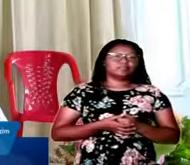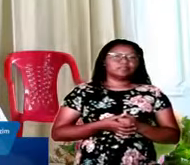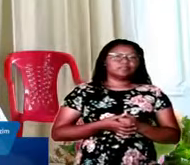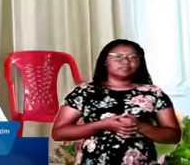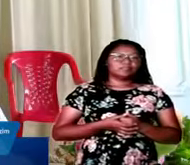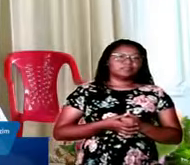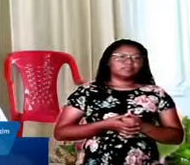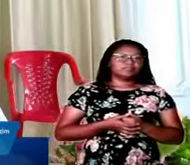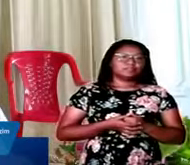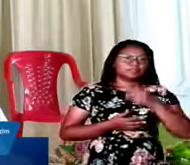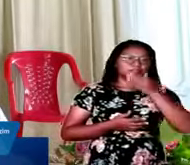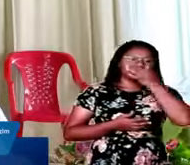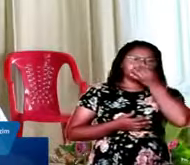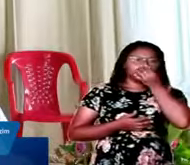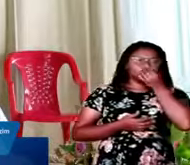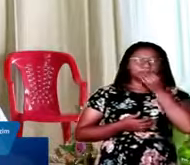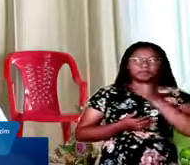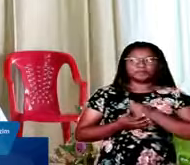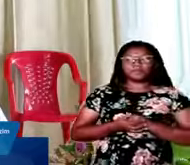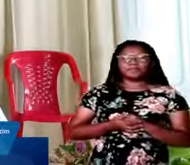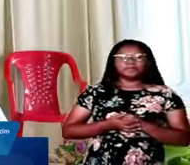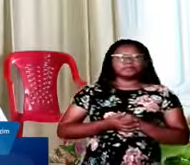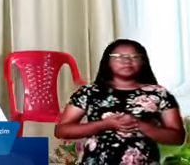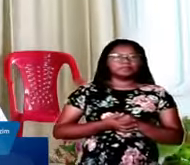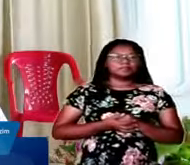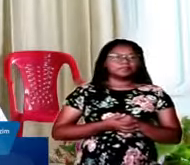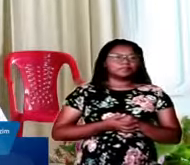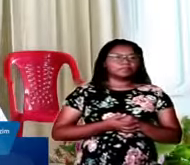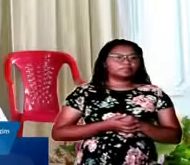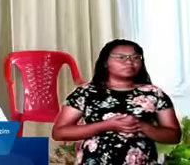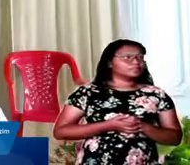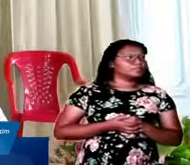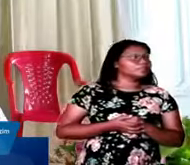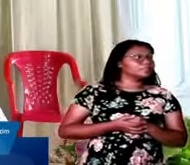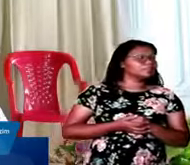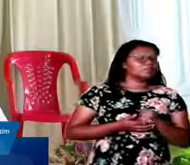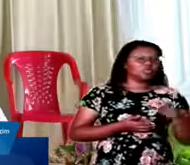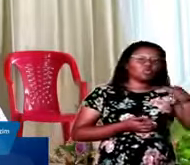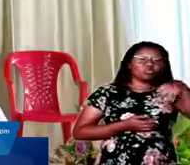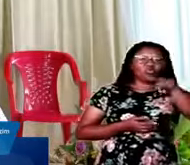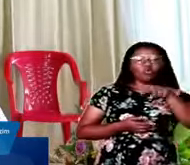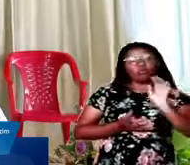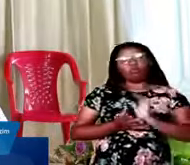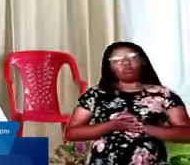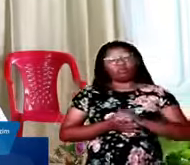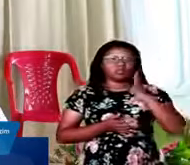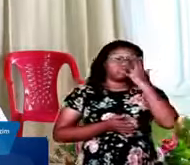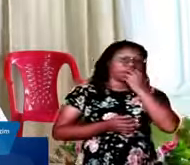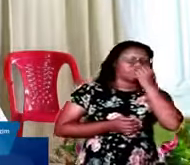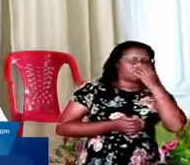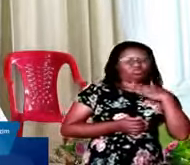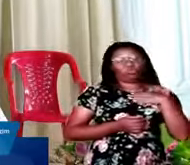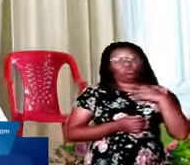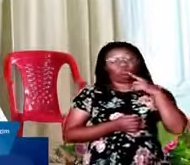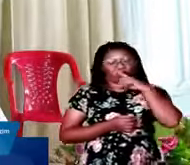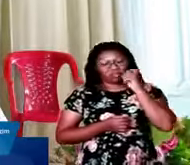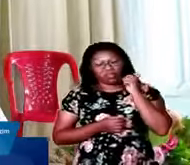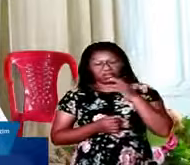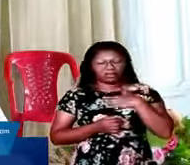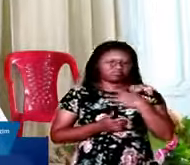complejo de inferioridad. Todo el mundo es bonito, aquí el único feo soy yo. Todo el mundo sirve, yo no sirvo para nada.